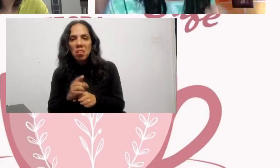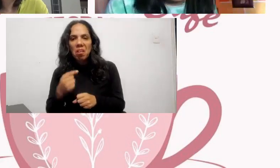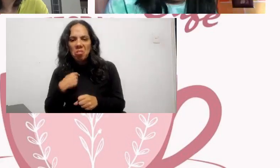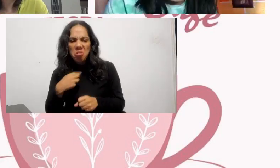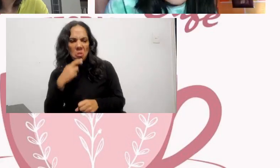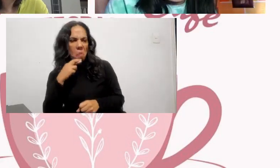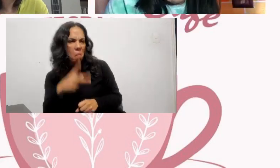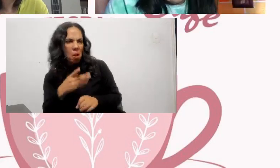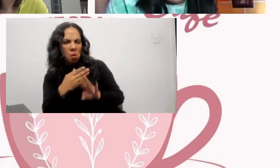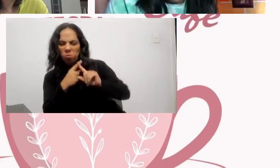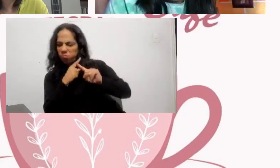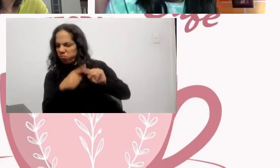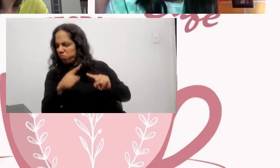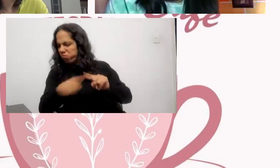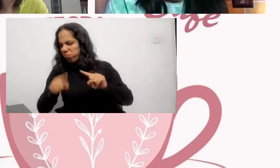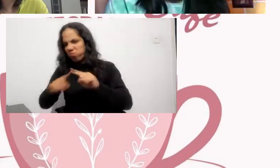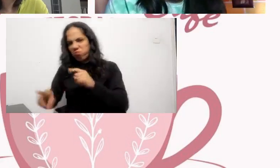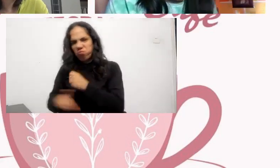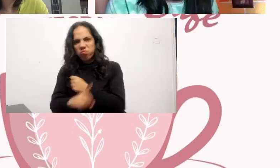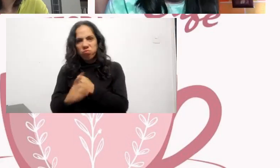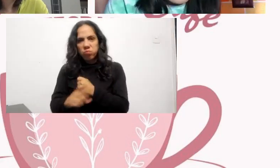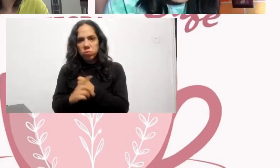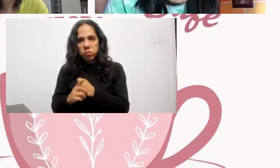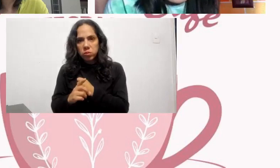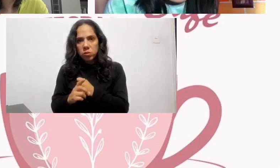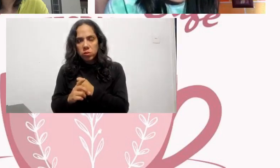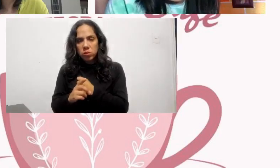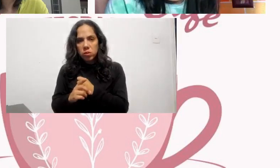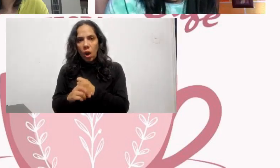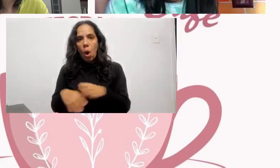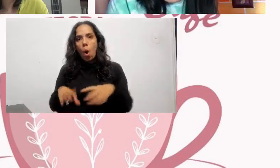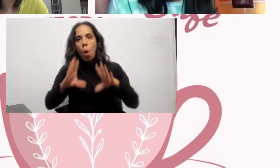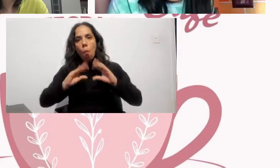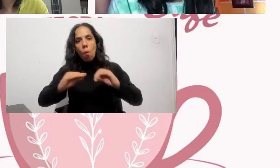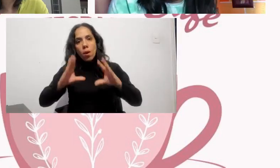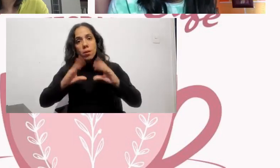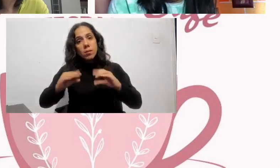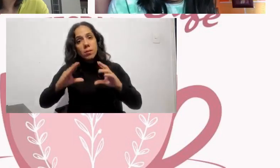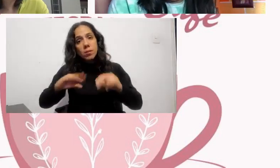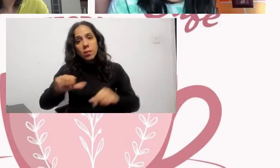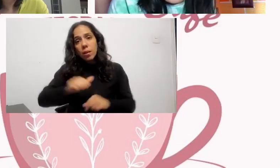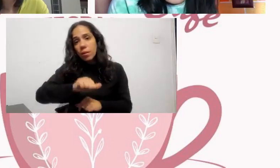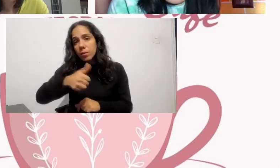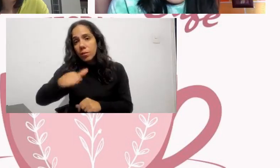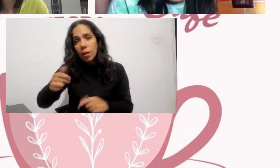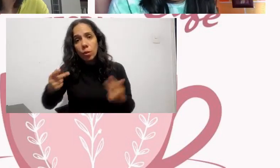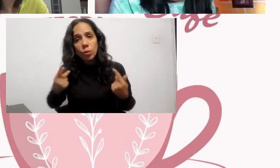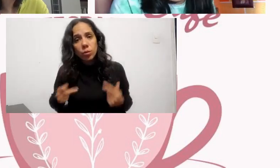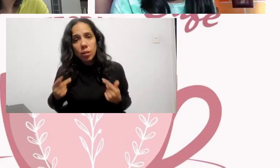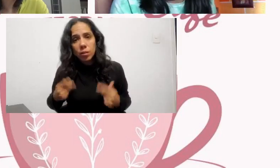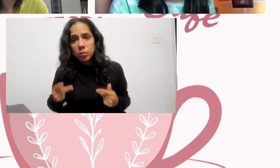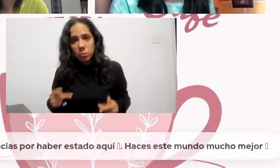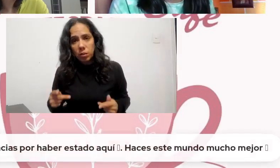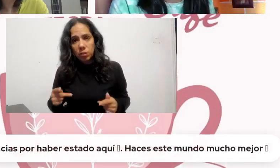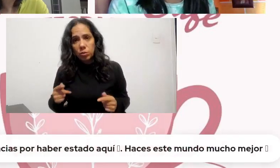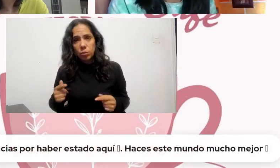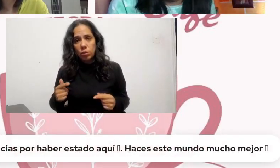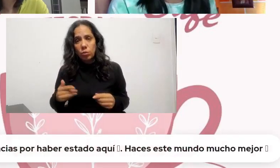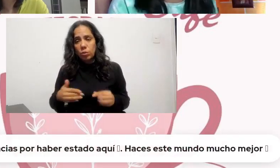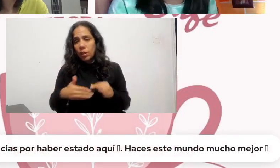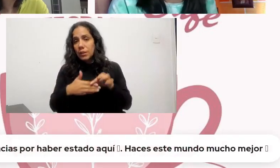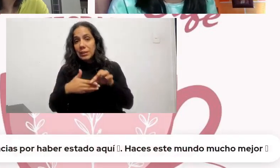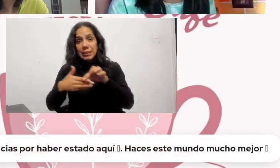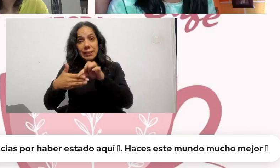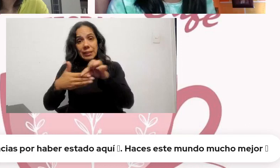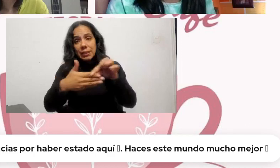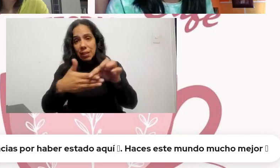a través de lo que yo viví, voy a enseñarle a otras personas cuál sería el camino, la ruta de ayudar a esas personas para que